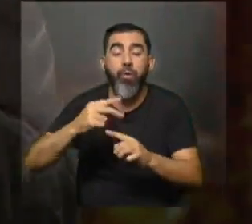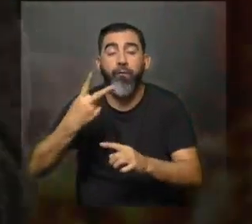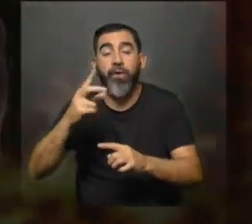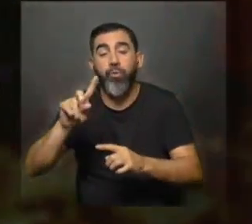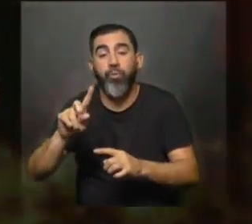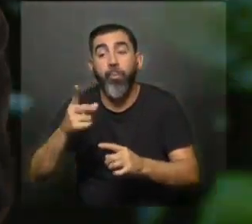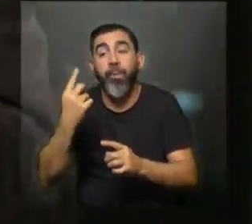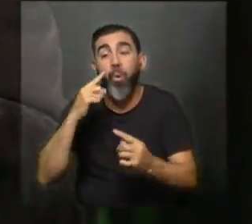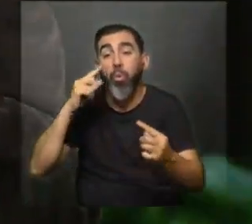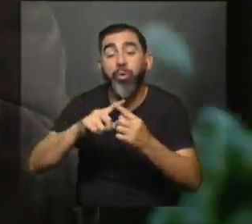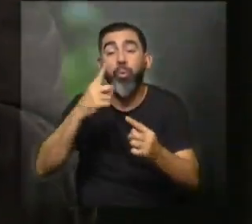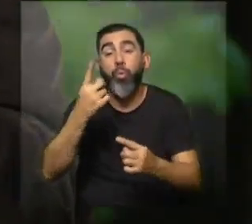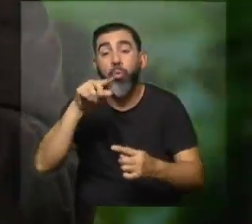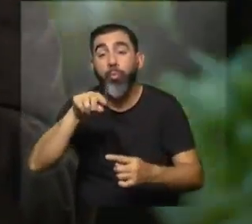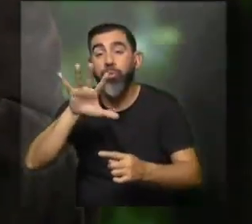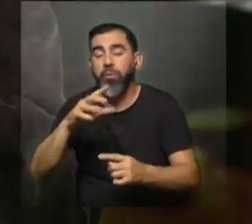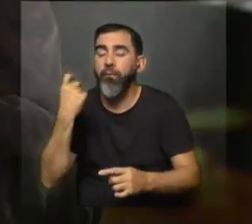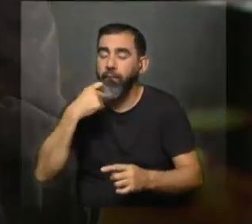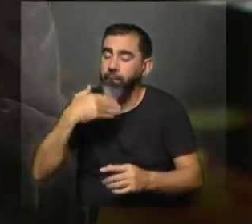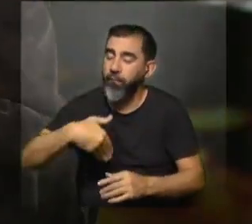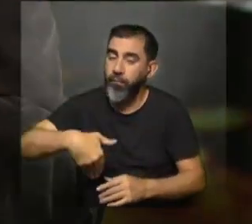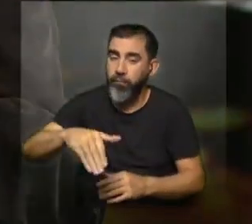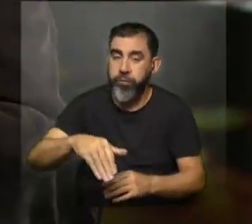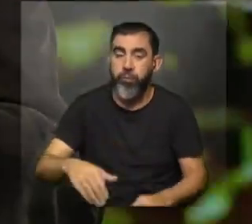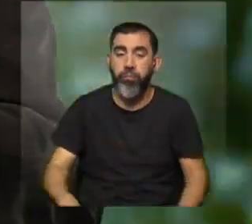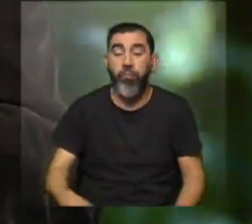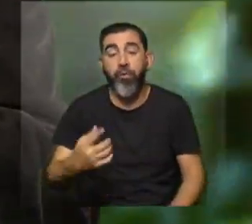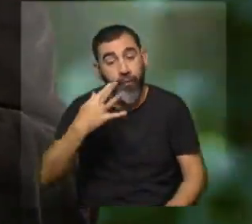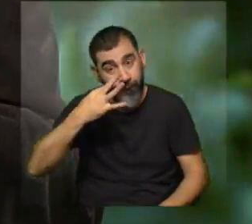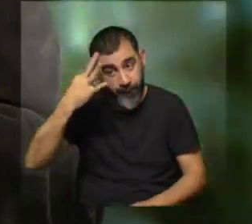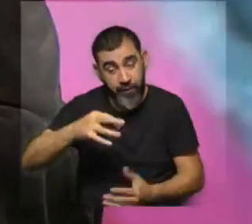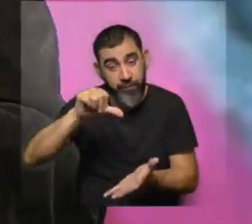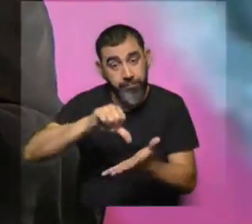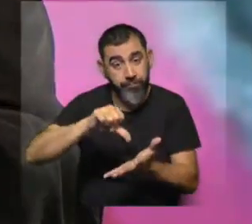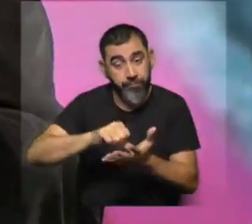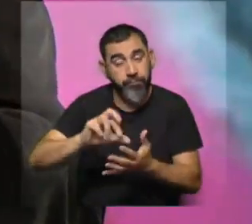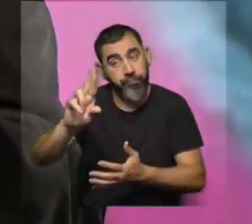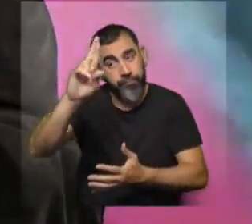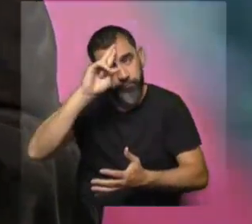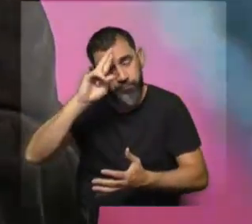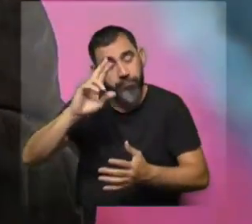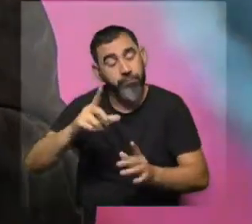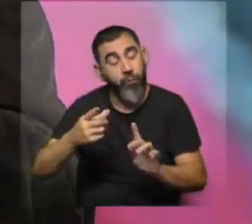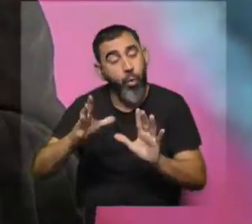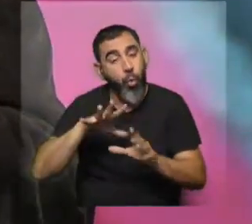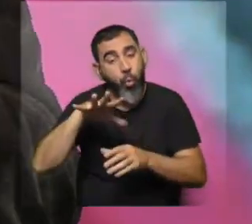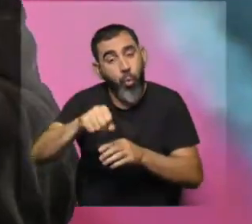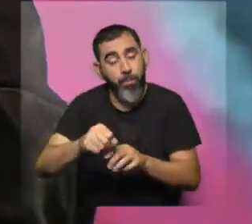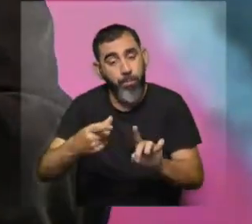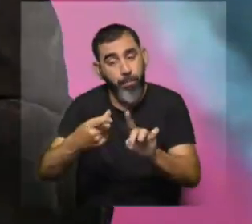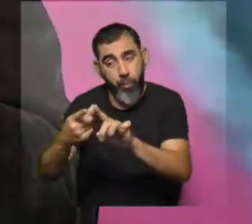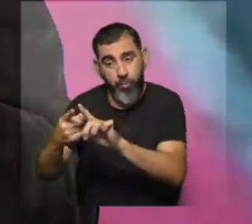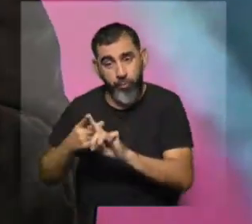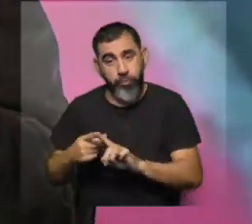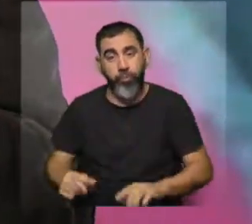llegar a 1,5. Entonces todavía falta. Y eso es si realmente los países terminan cumpliendo todos los compromisos asumidos, que bueno,